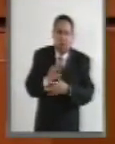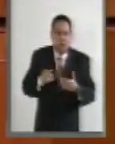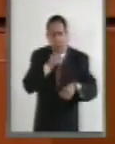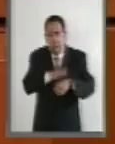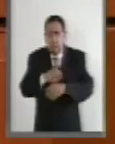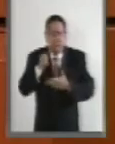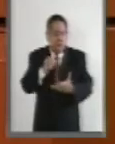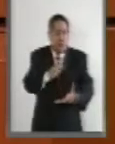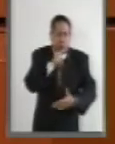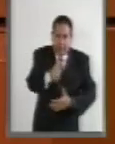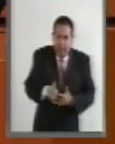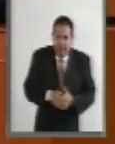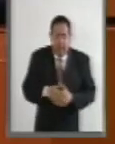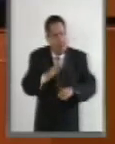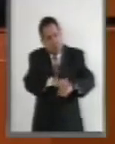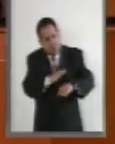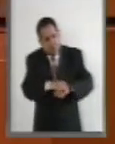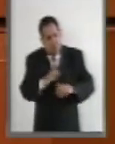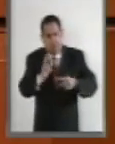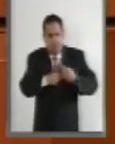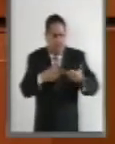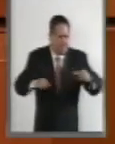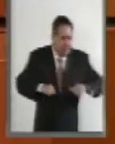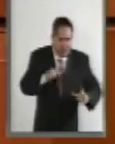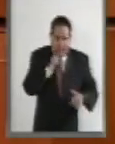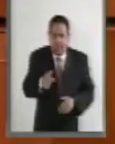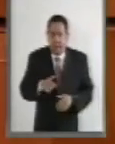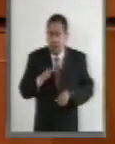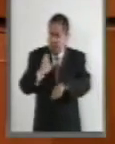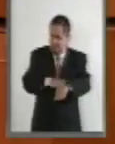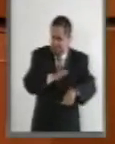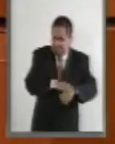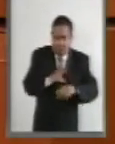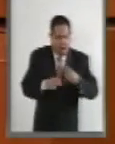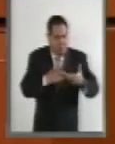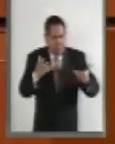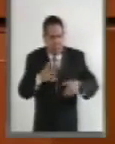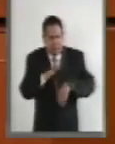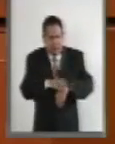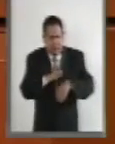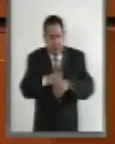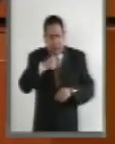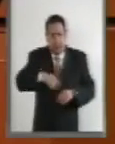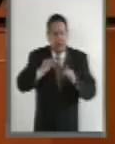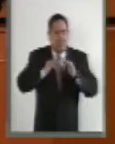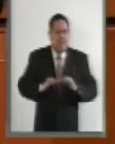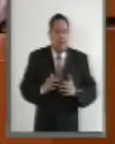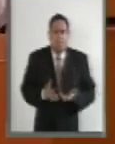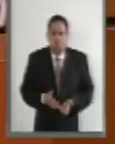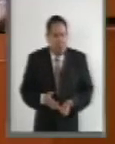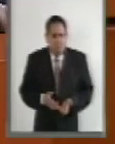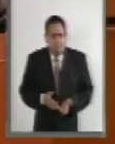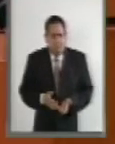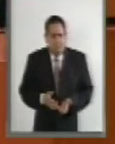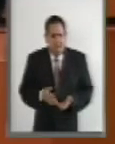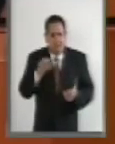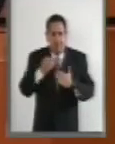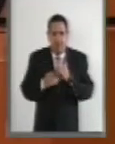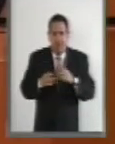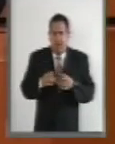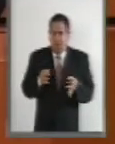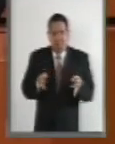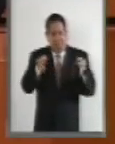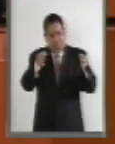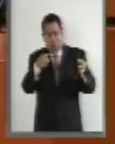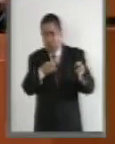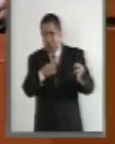llamados y no va a haber acciones específicas, vamos a seguir haciendo llamados que nos dejen tranquilos, pero que no cambien la realidad